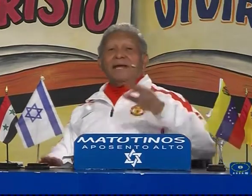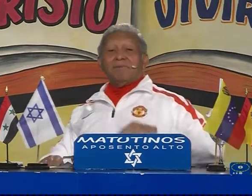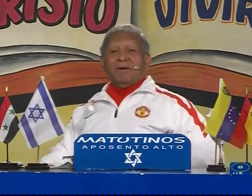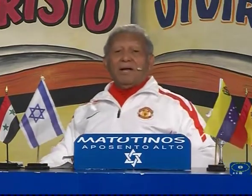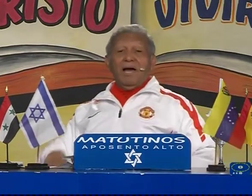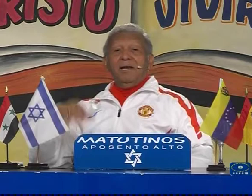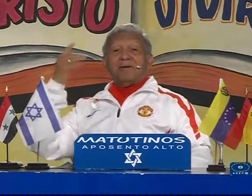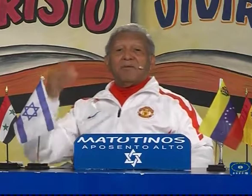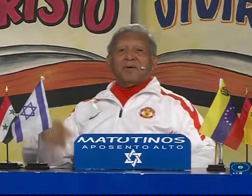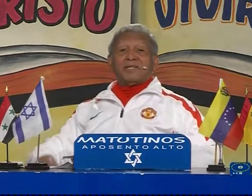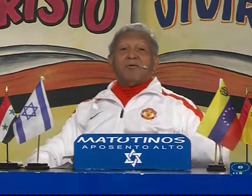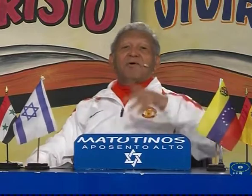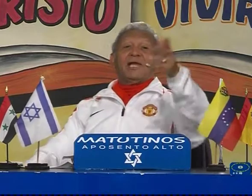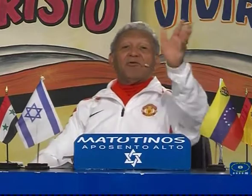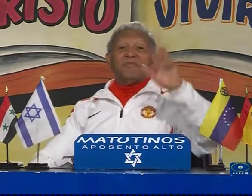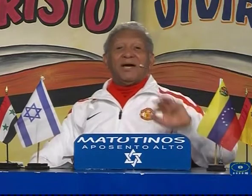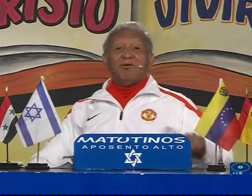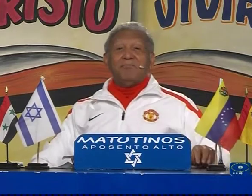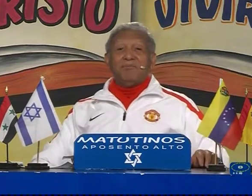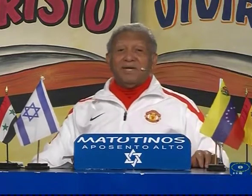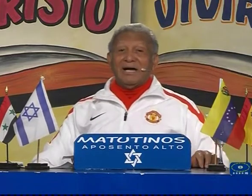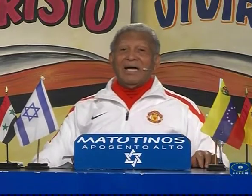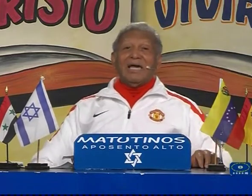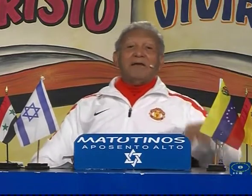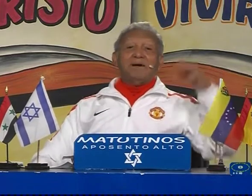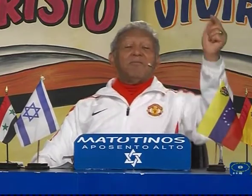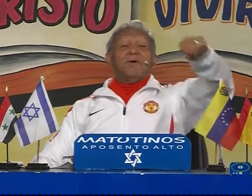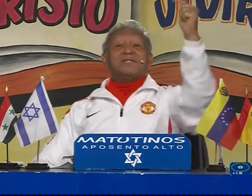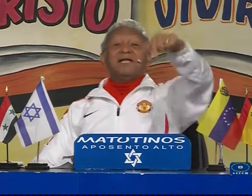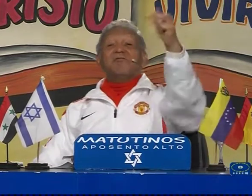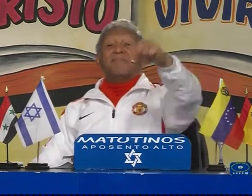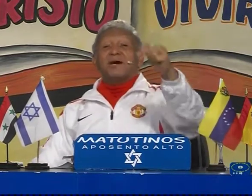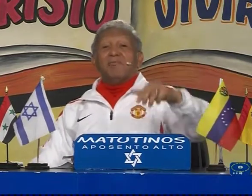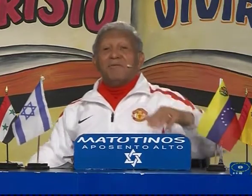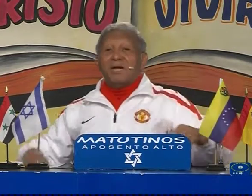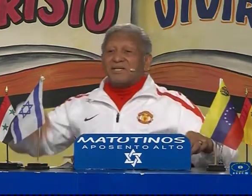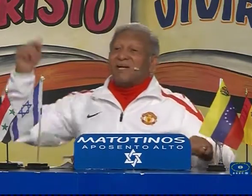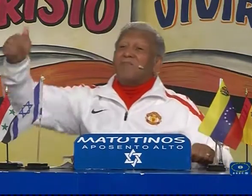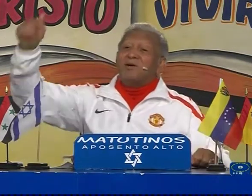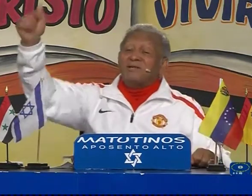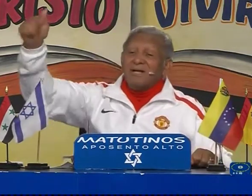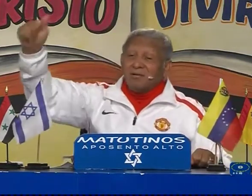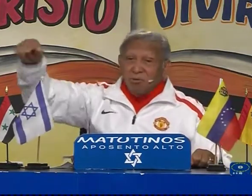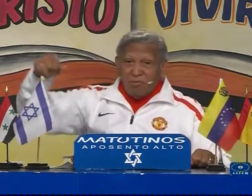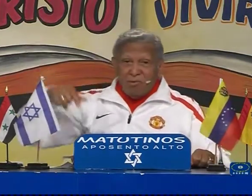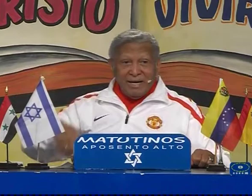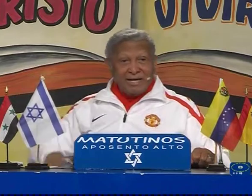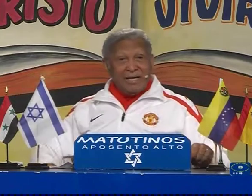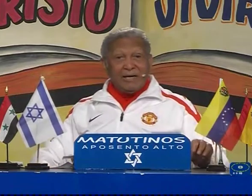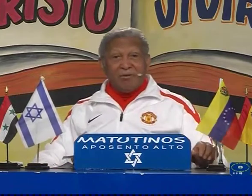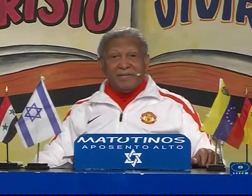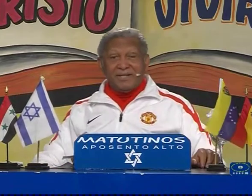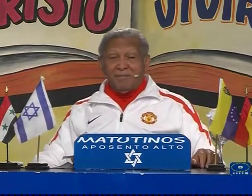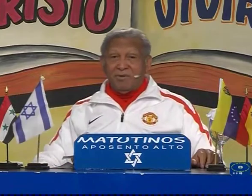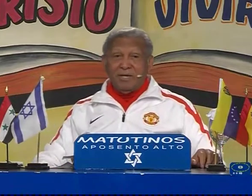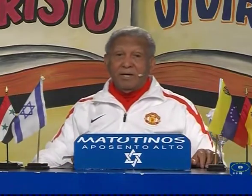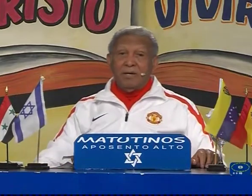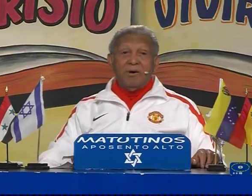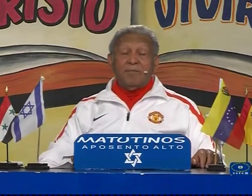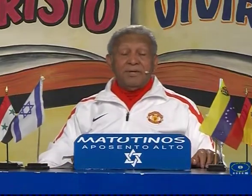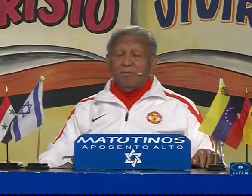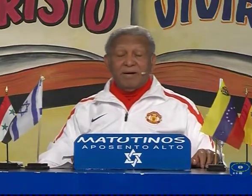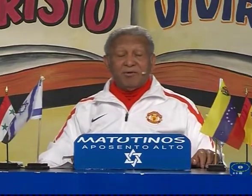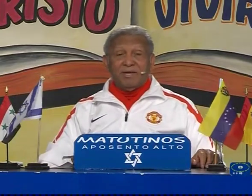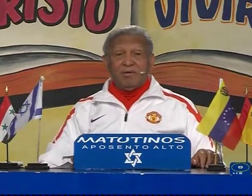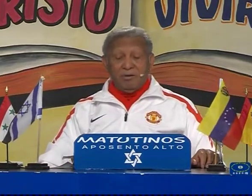ponga a mirarme mal. Ay, el hermano Puerta, como que le contaron mi vida. El hermano Puerta le contaron mi vida. Esa fuiste tú, mujer, que le contaste mi vida.